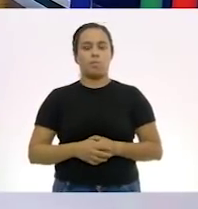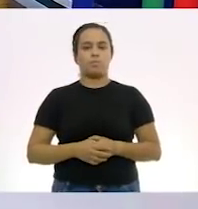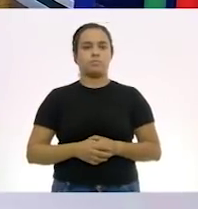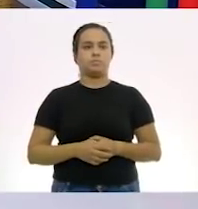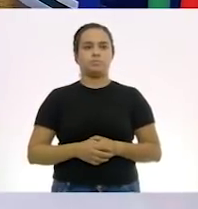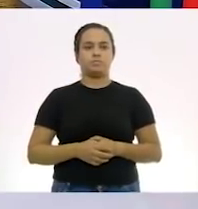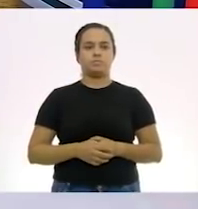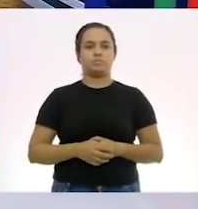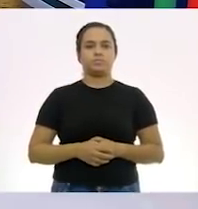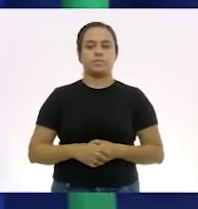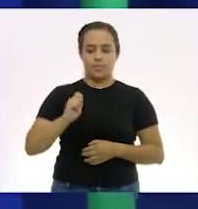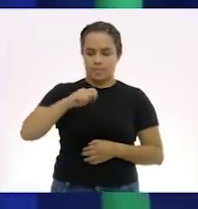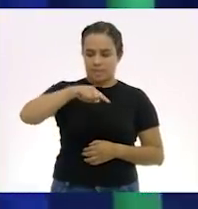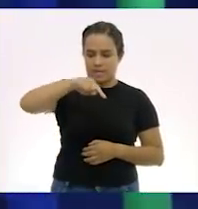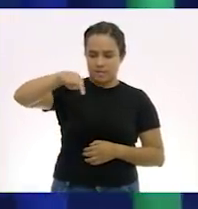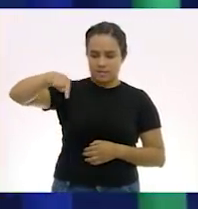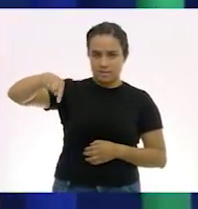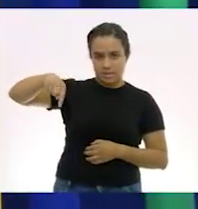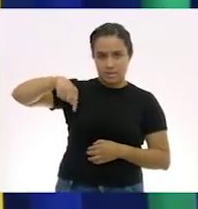Y regresamos.